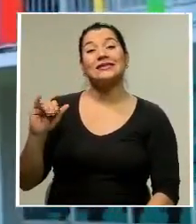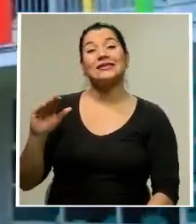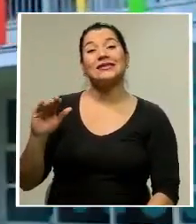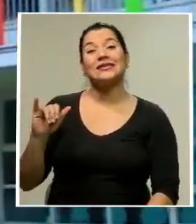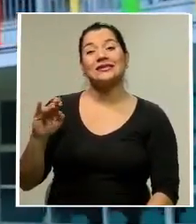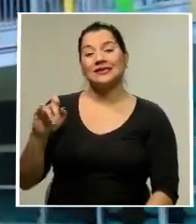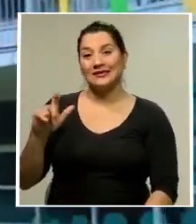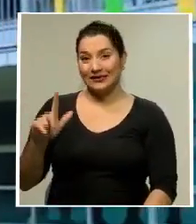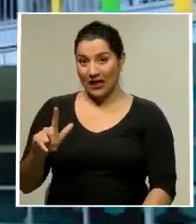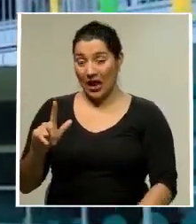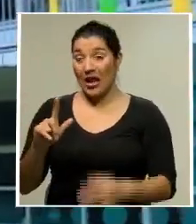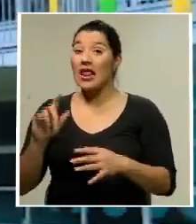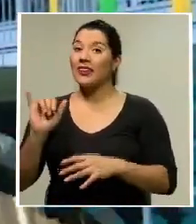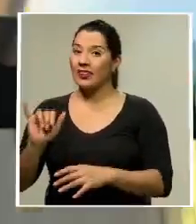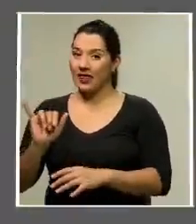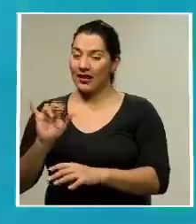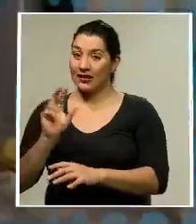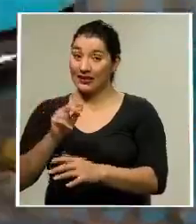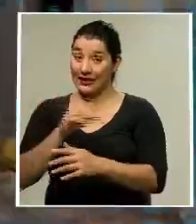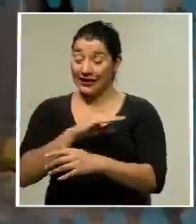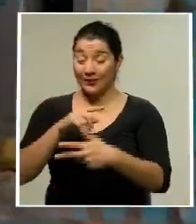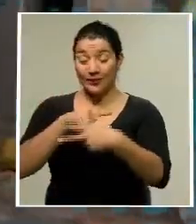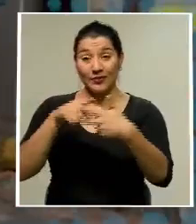cuidados intensivos.